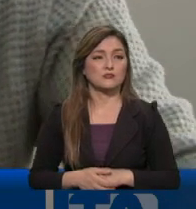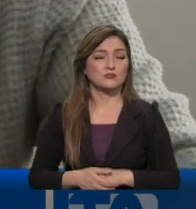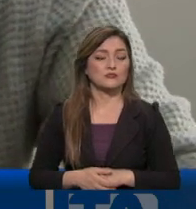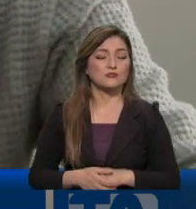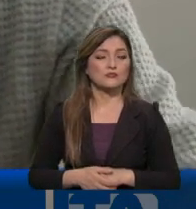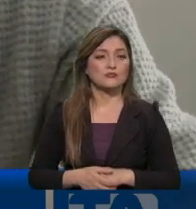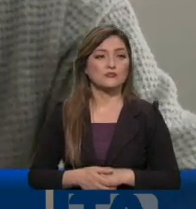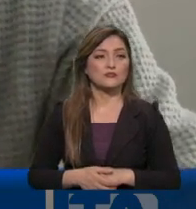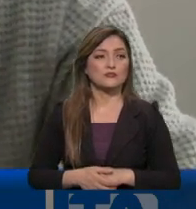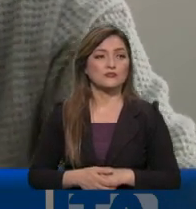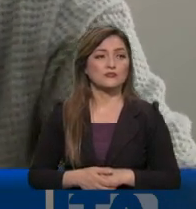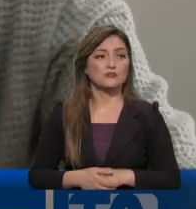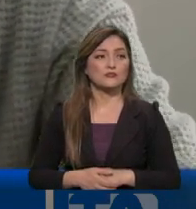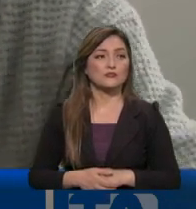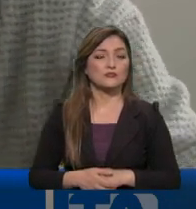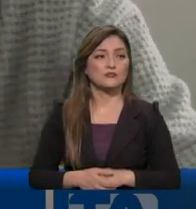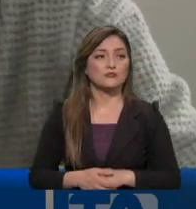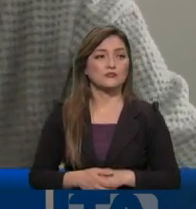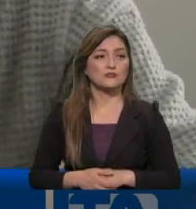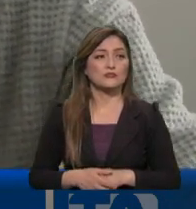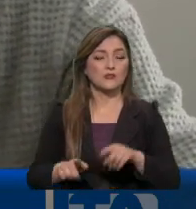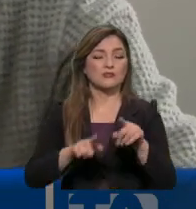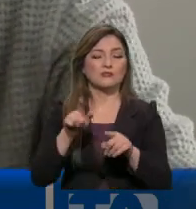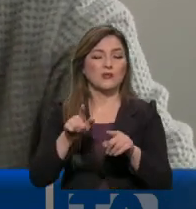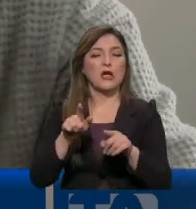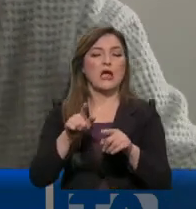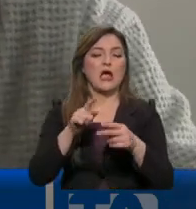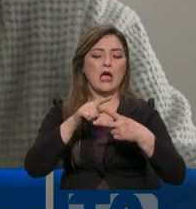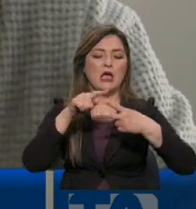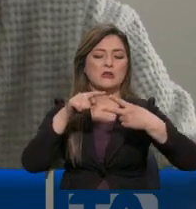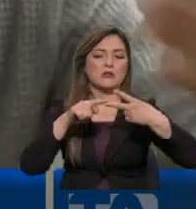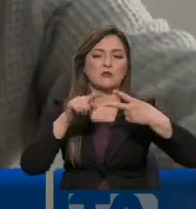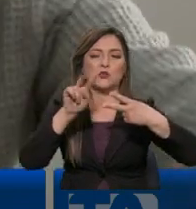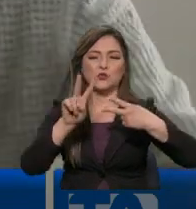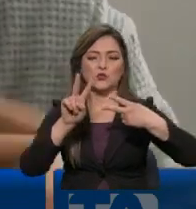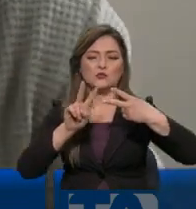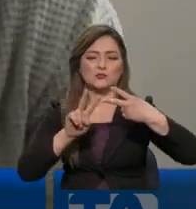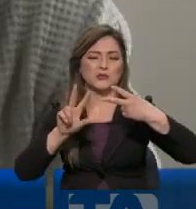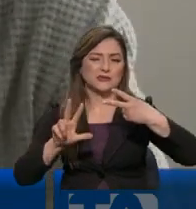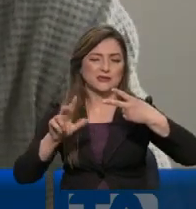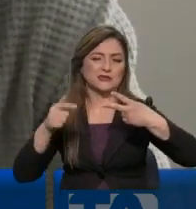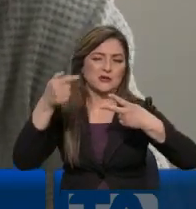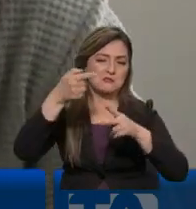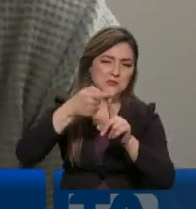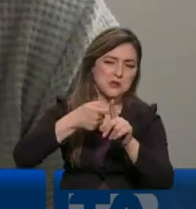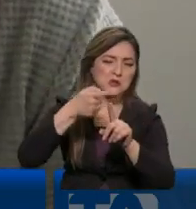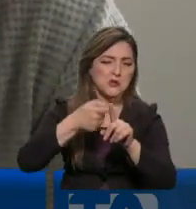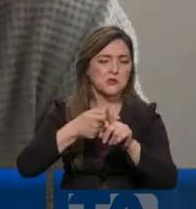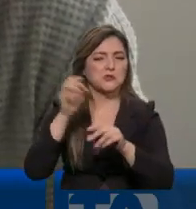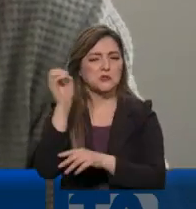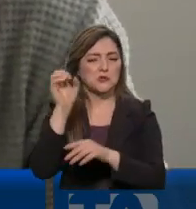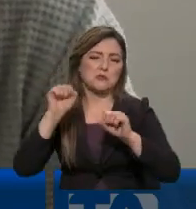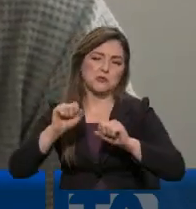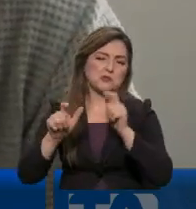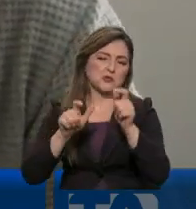casos que tienen menor afectación de atrofia muscular tipo 2 y 3, en los siguientes meses, a partir del mes de octubre, se